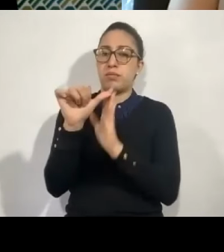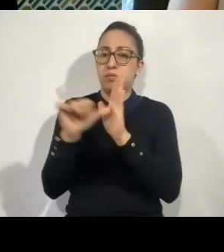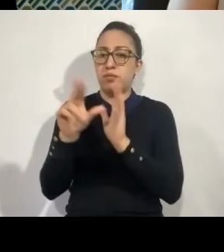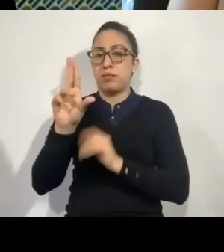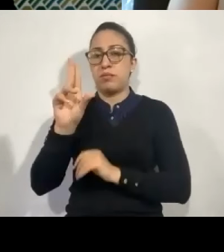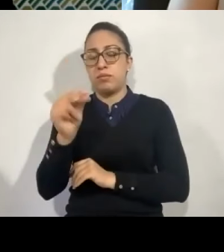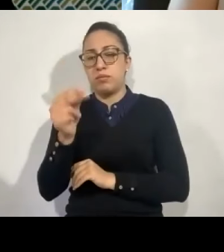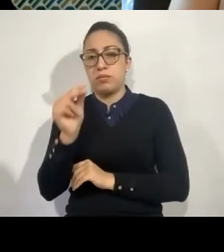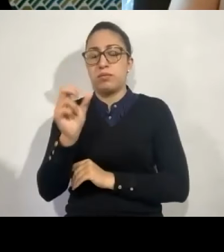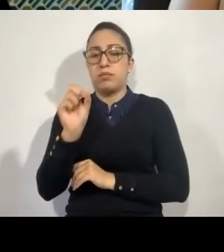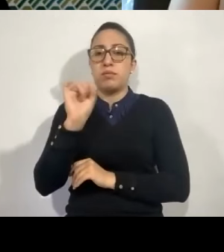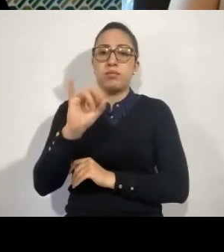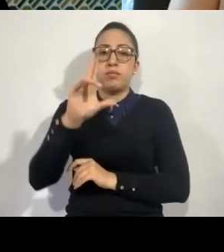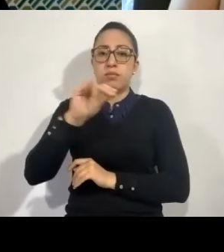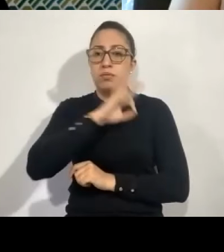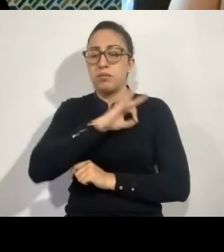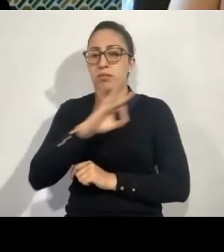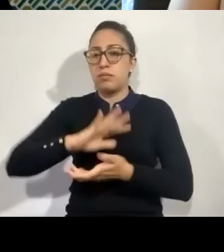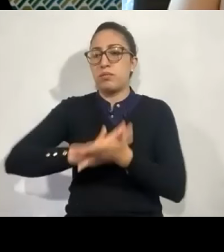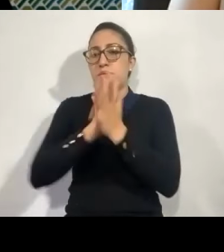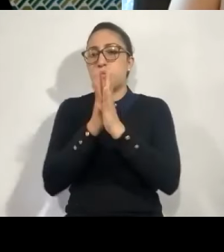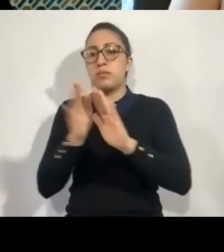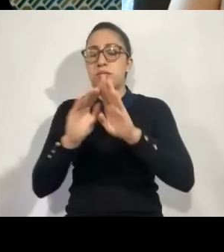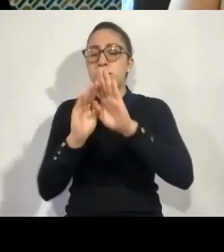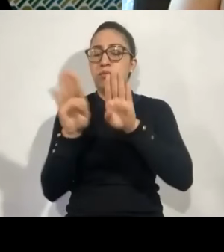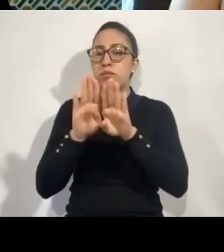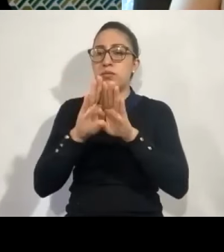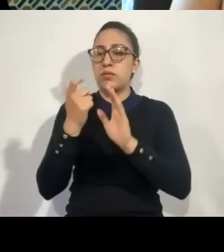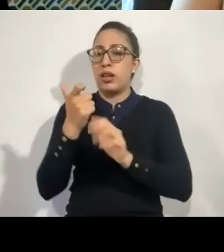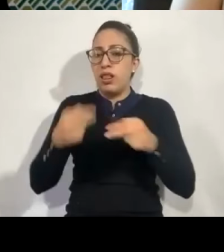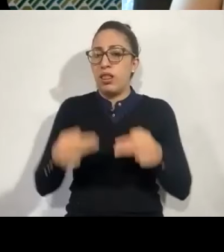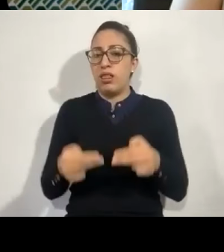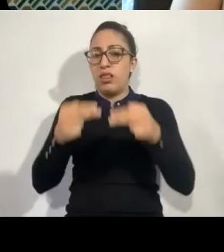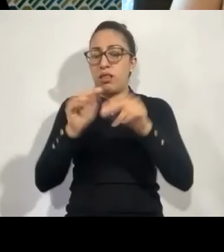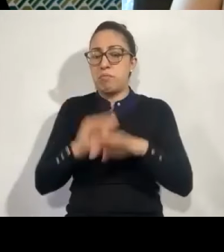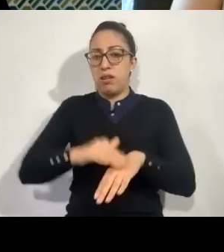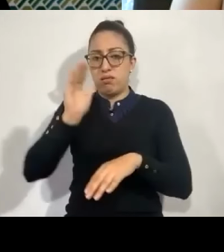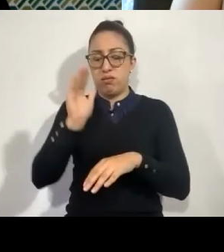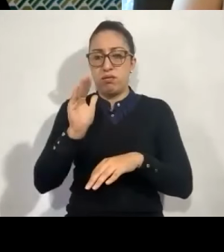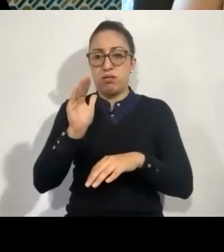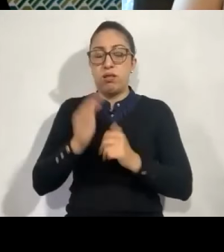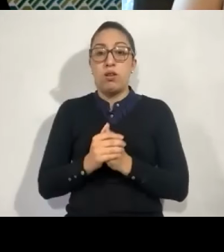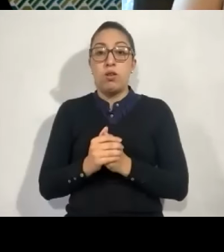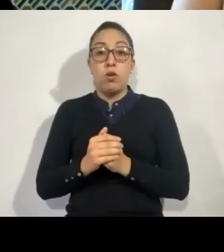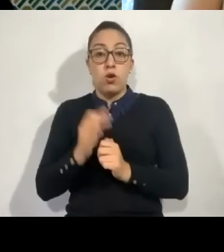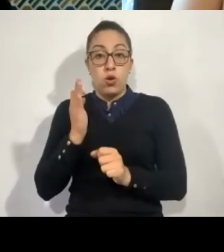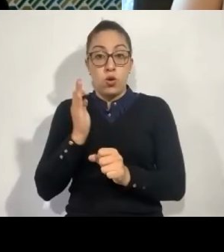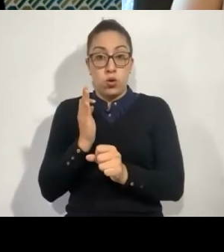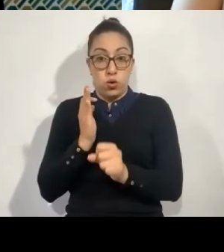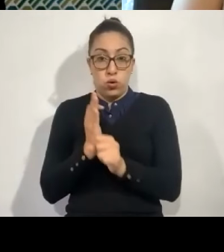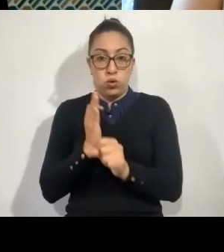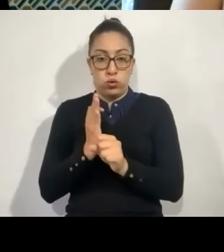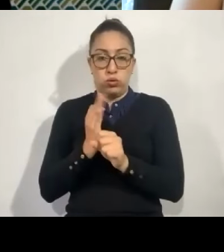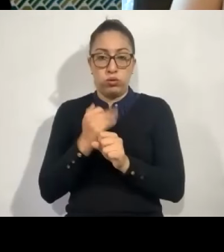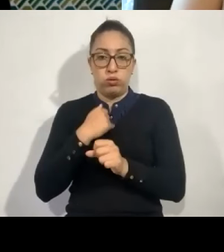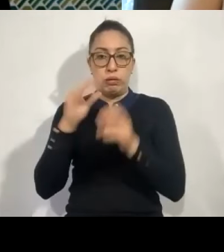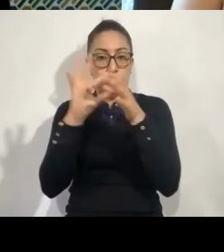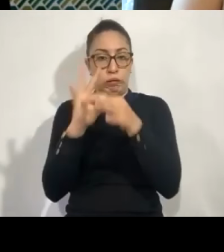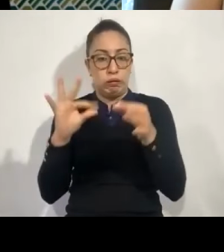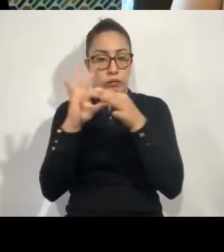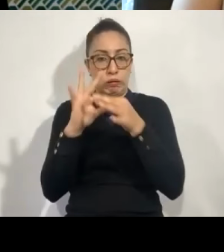un cobro excesivo, aquí lo que precisaría, diputada,